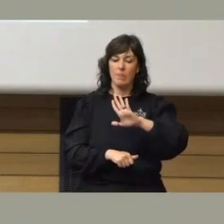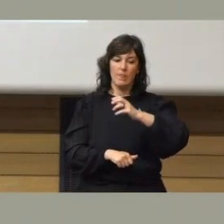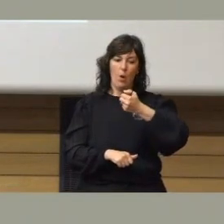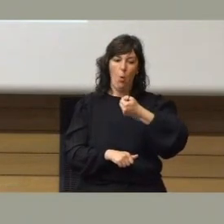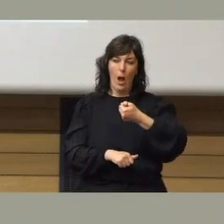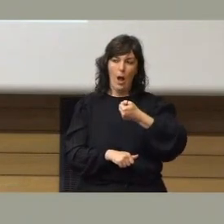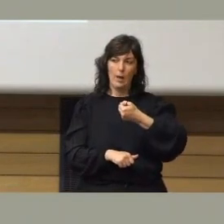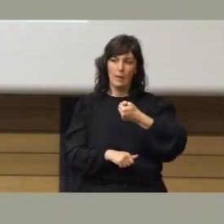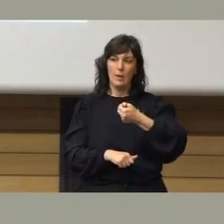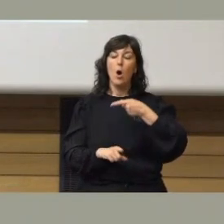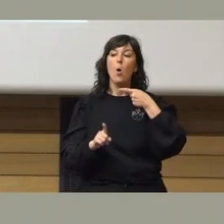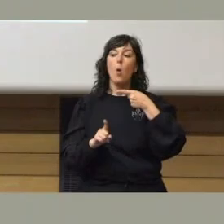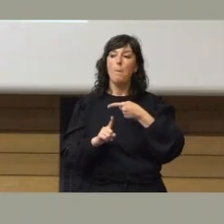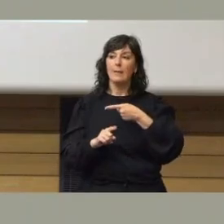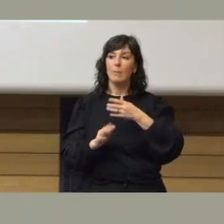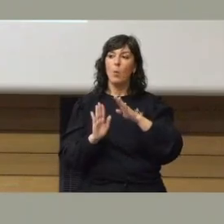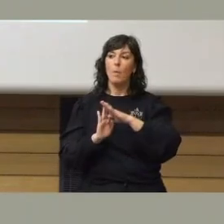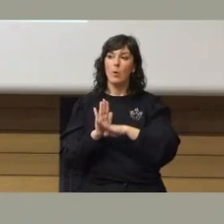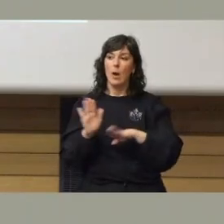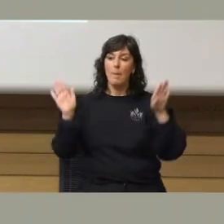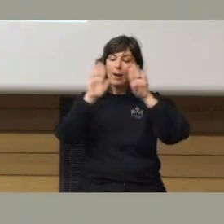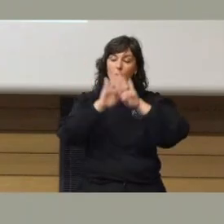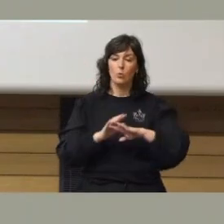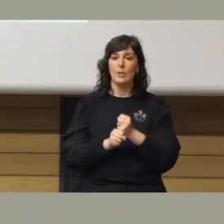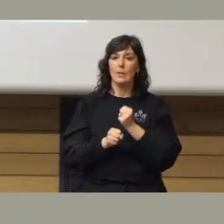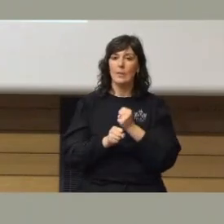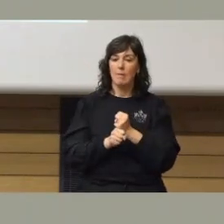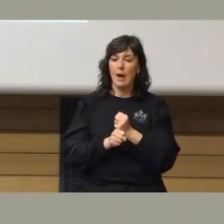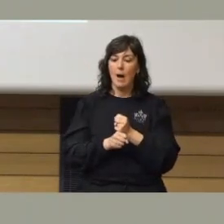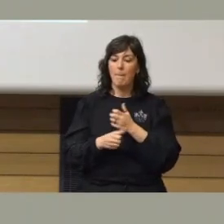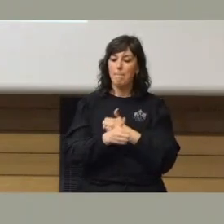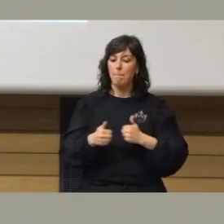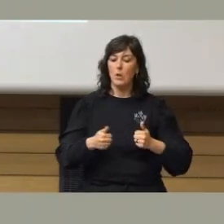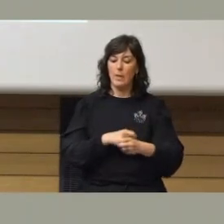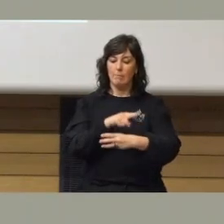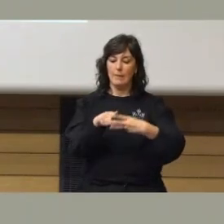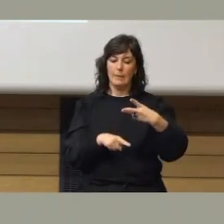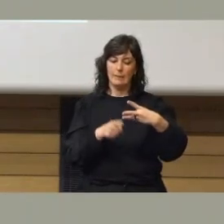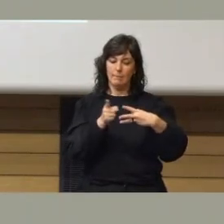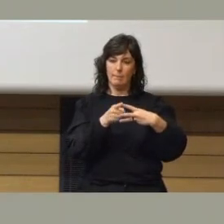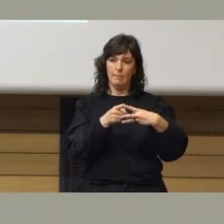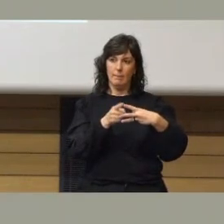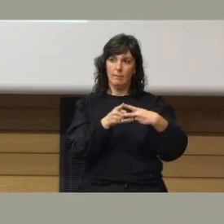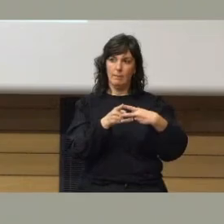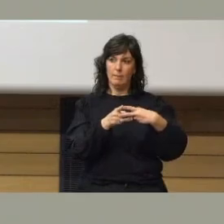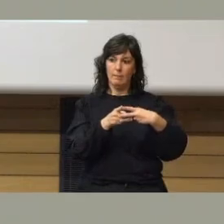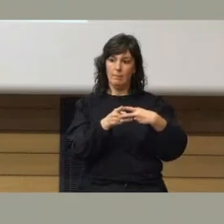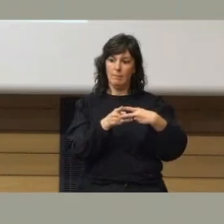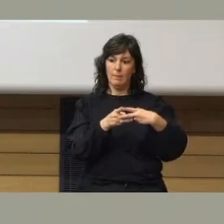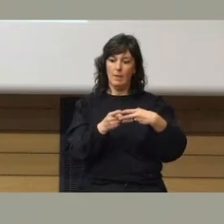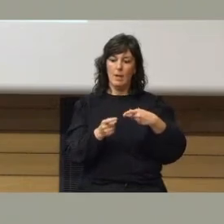programas de noche, tenéis que priorizar con 3 pilares. El primero es, no criminalizamos a las personas que